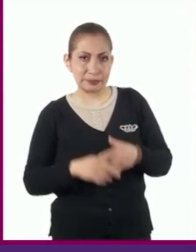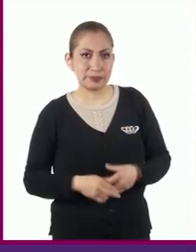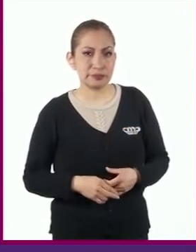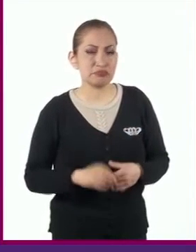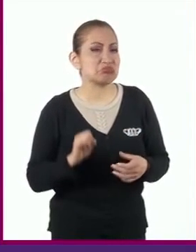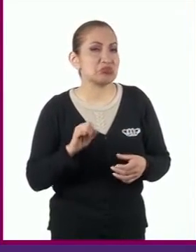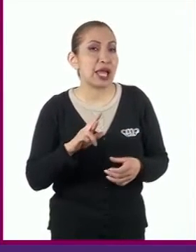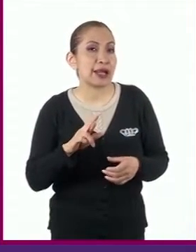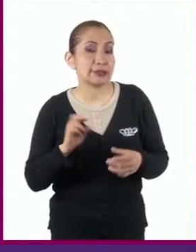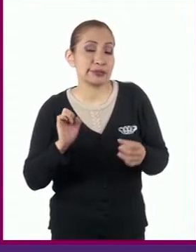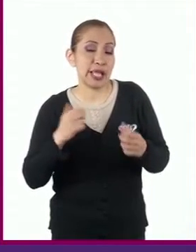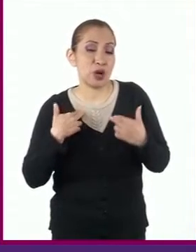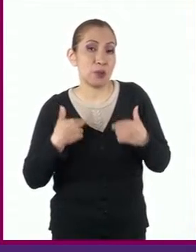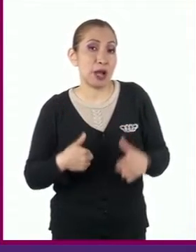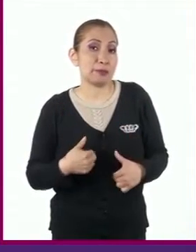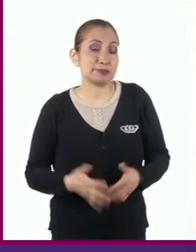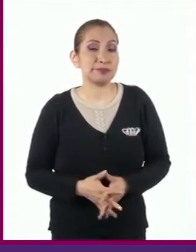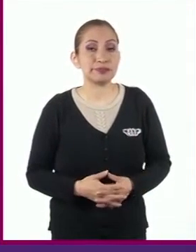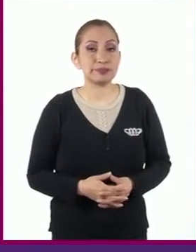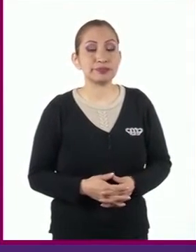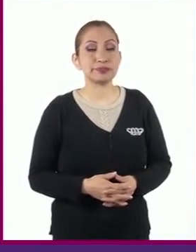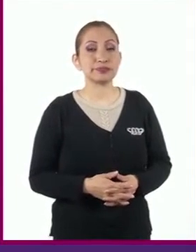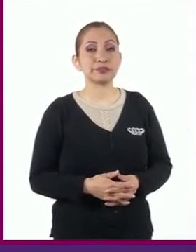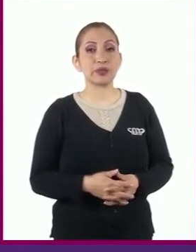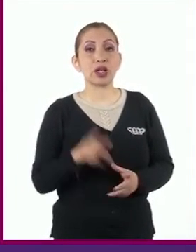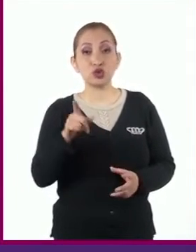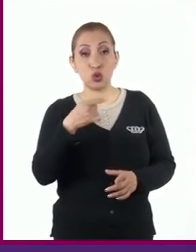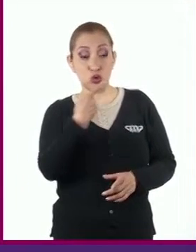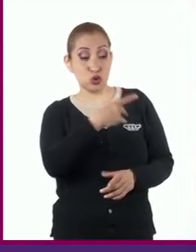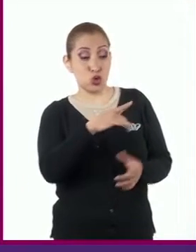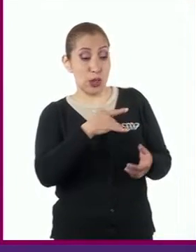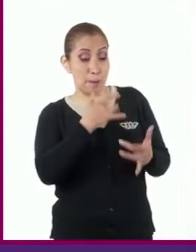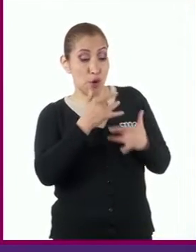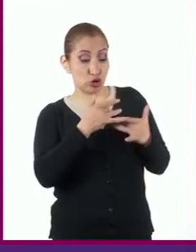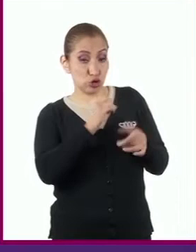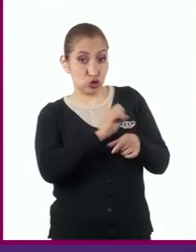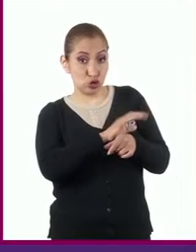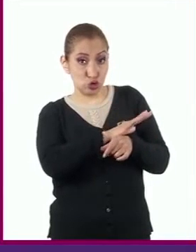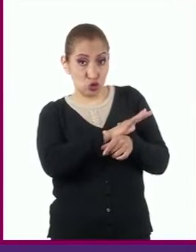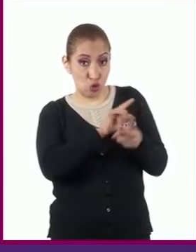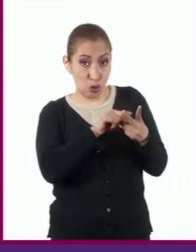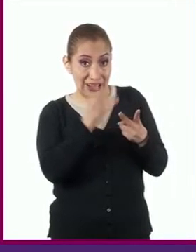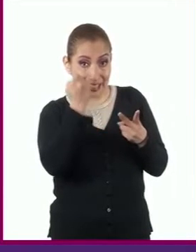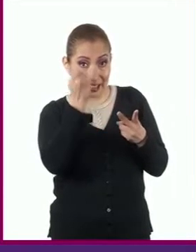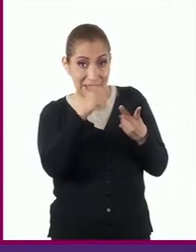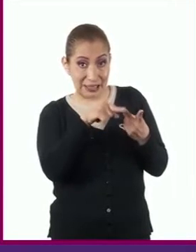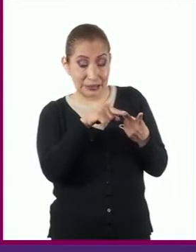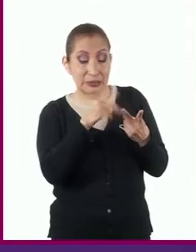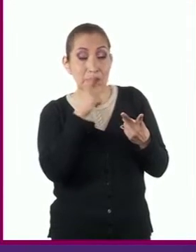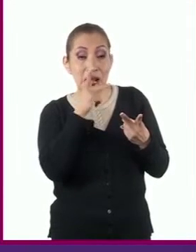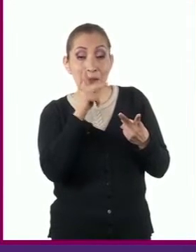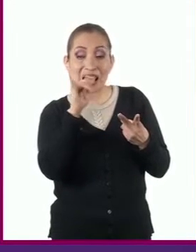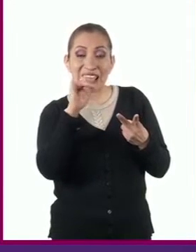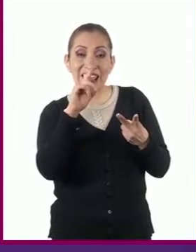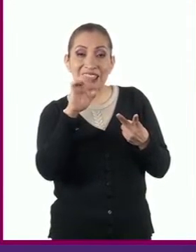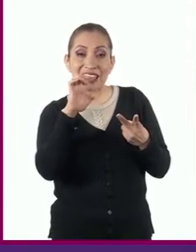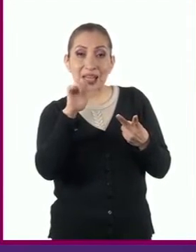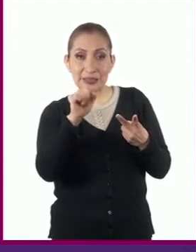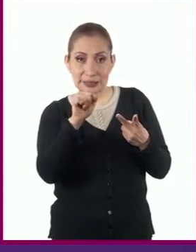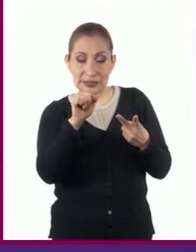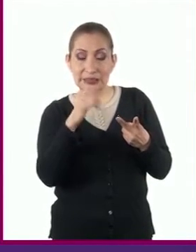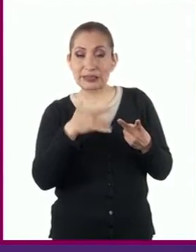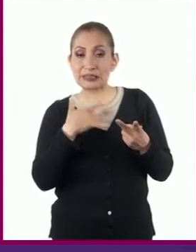¿Cuál ser? El ser humano, con sus emociones, ideas, la palabra ideas